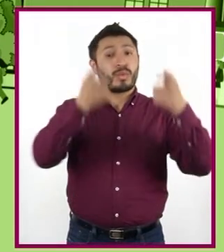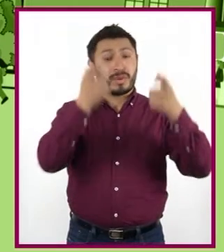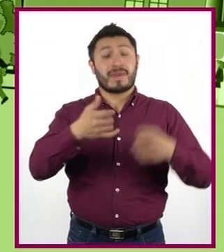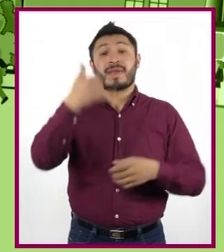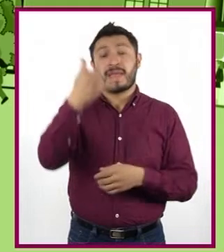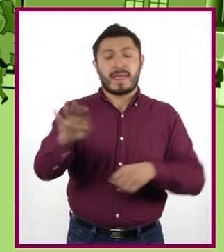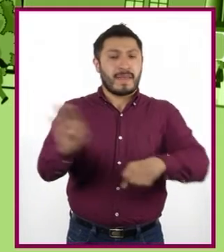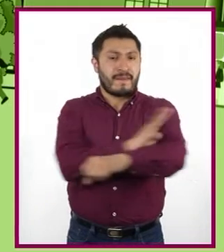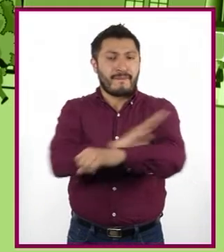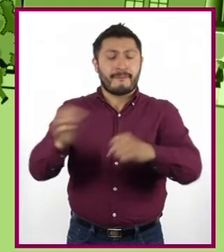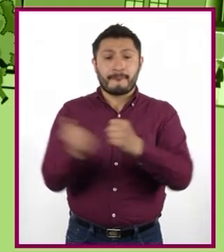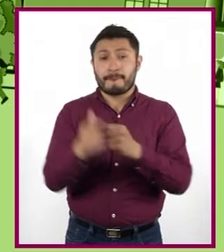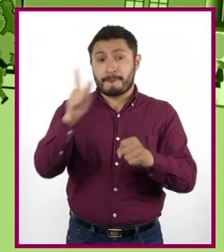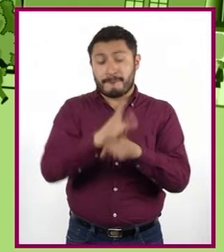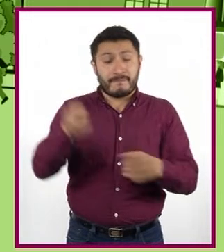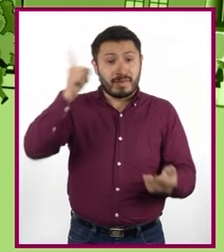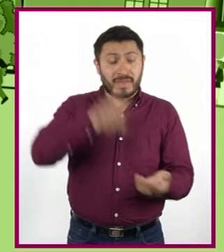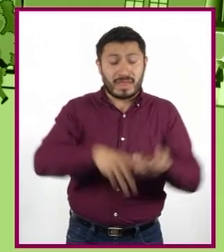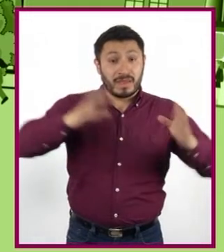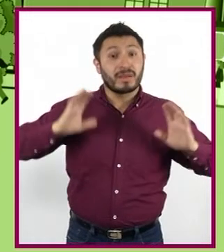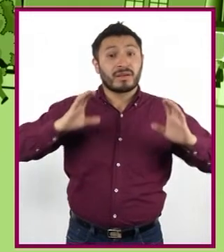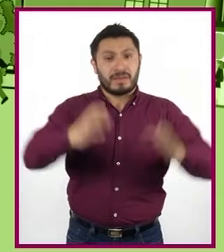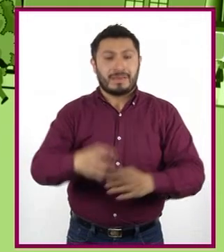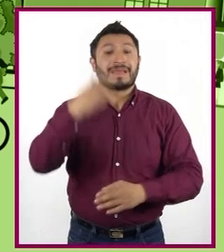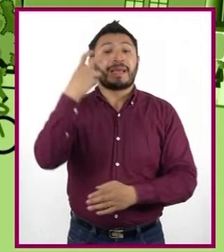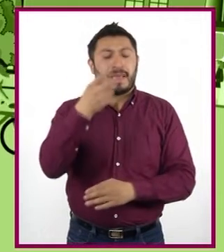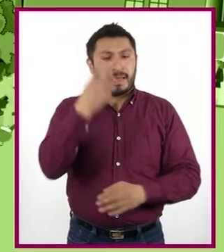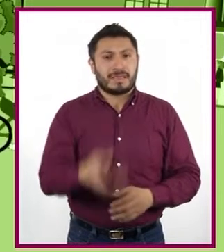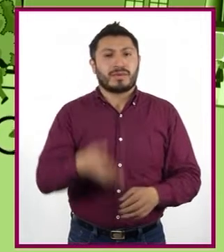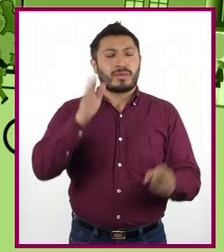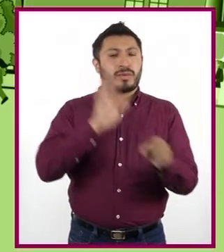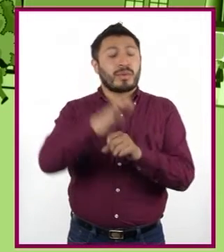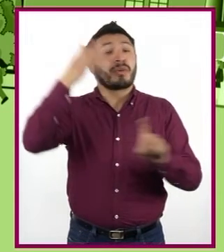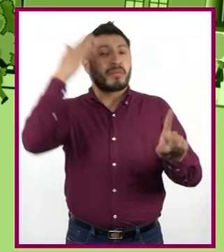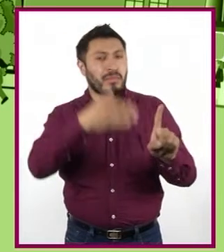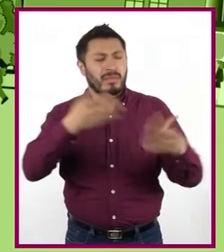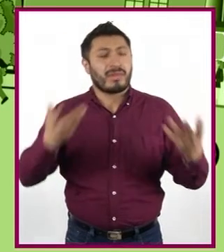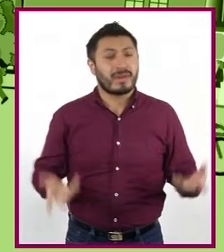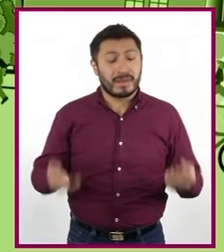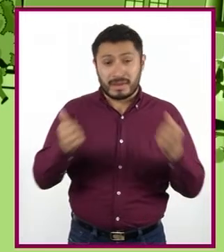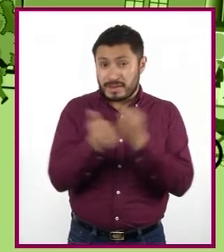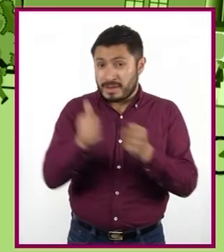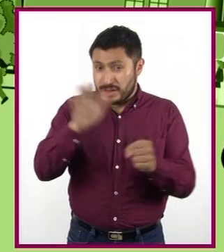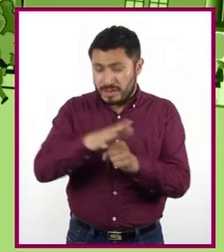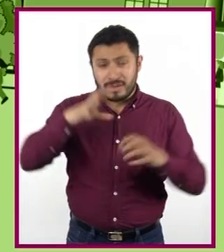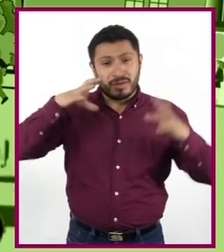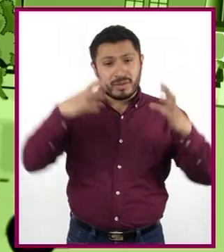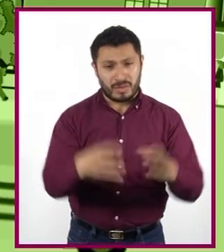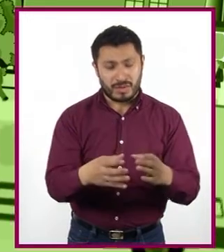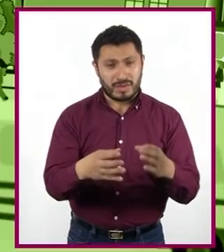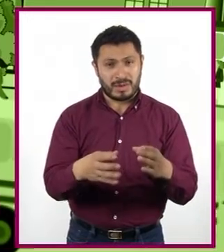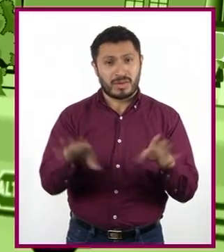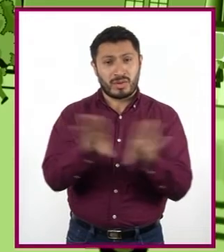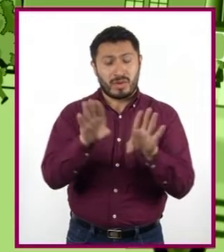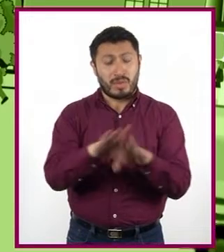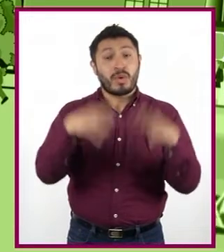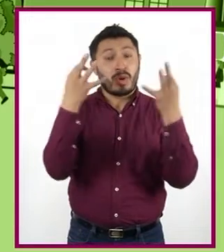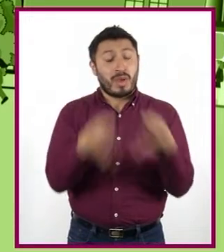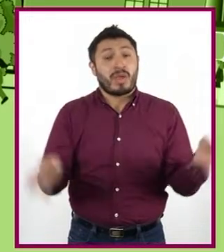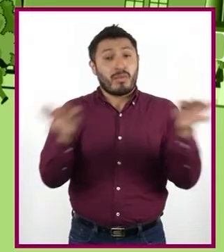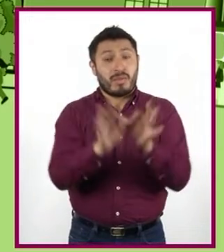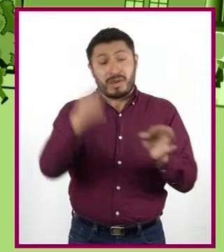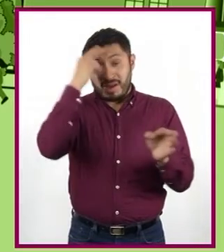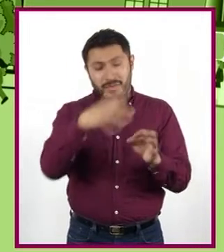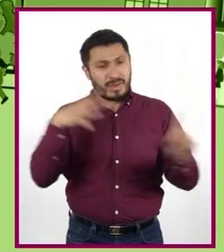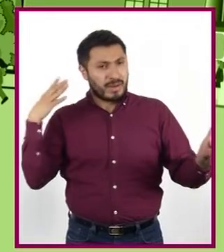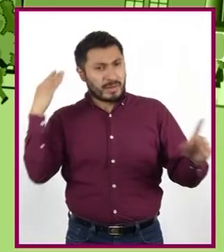y el bienestar social dentro del ámbito local. Esto en el entendido de que las administraciones locales eran factores determinantes para lograr